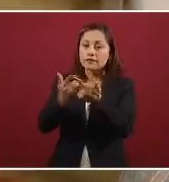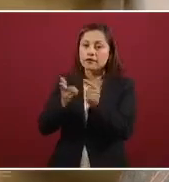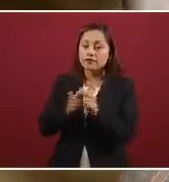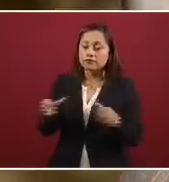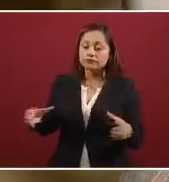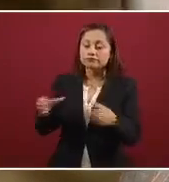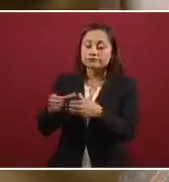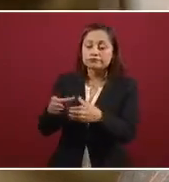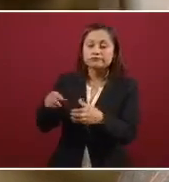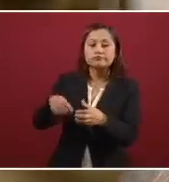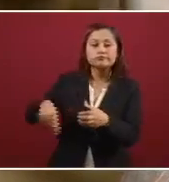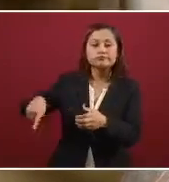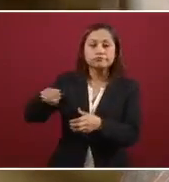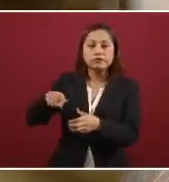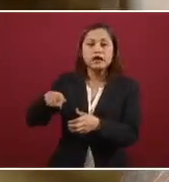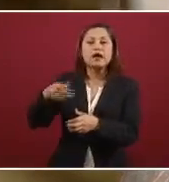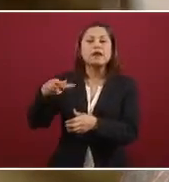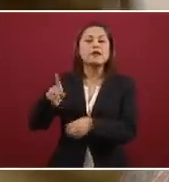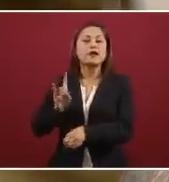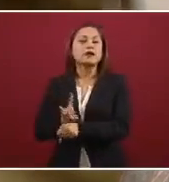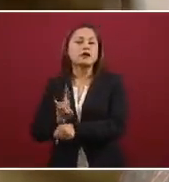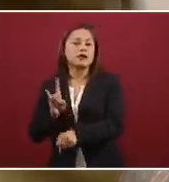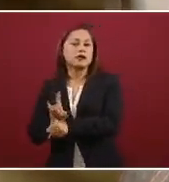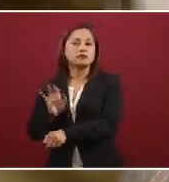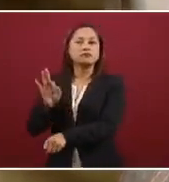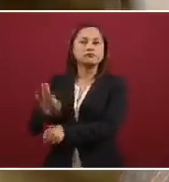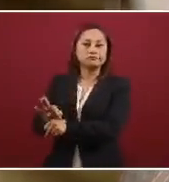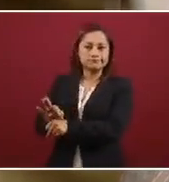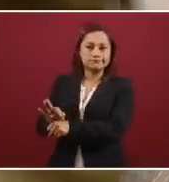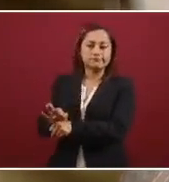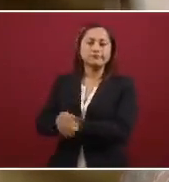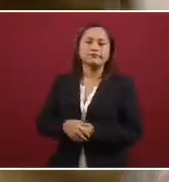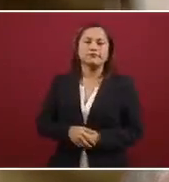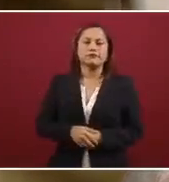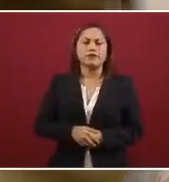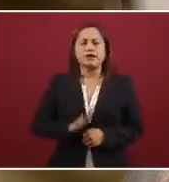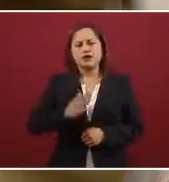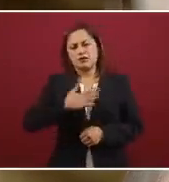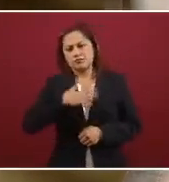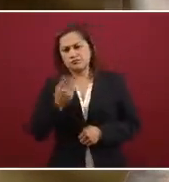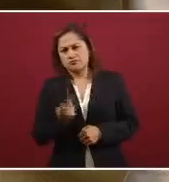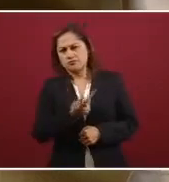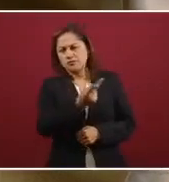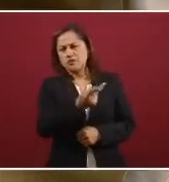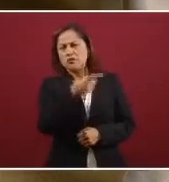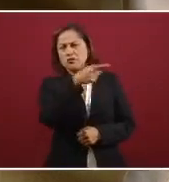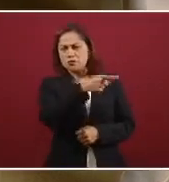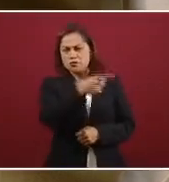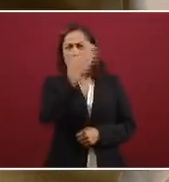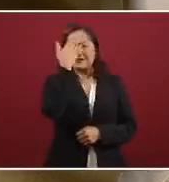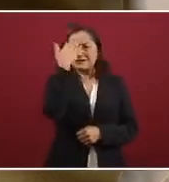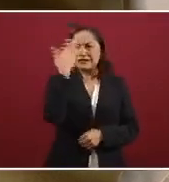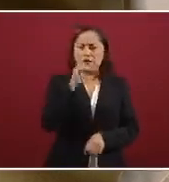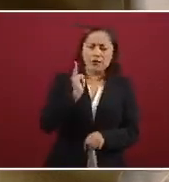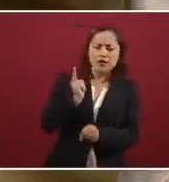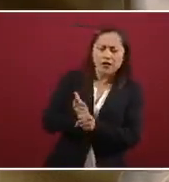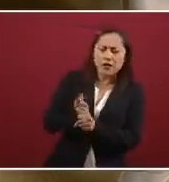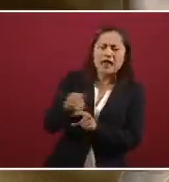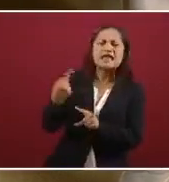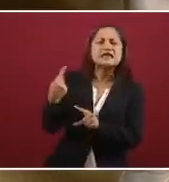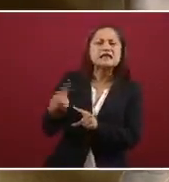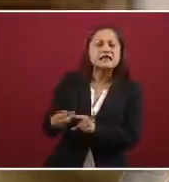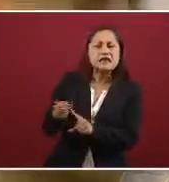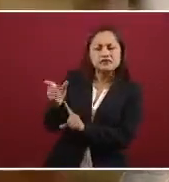¿Ustedes tienen alguna forma de distinguir estos grupos de las autodefensas? ¿O